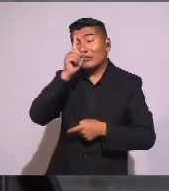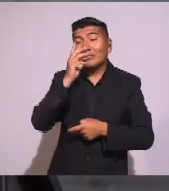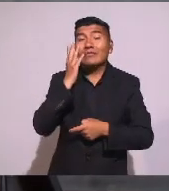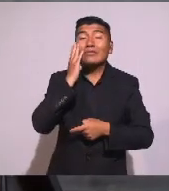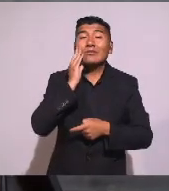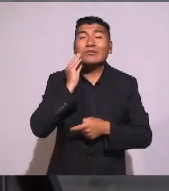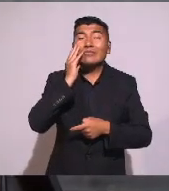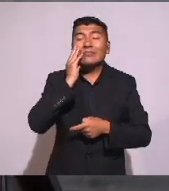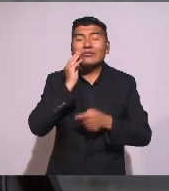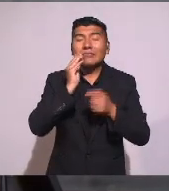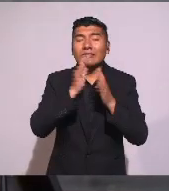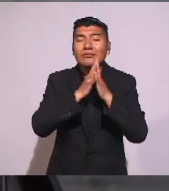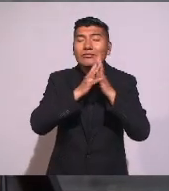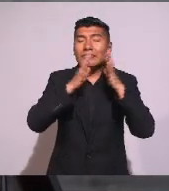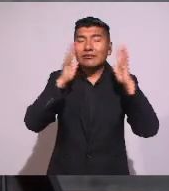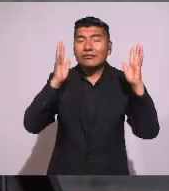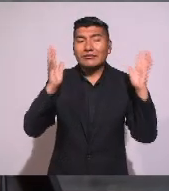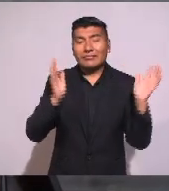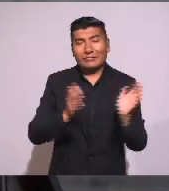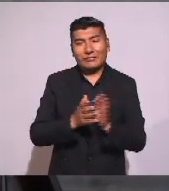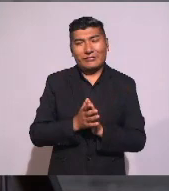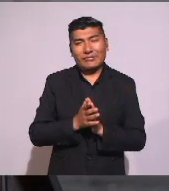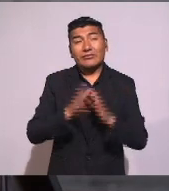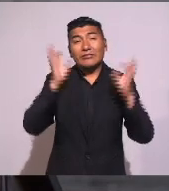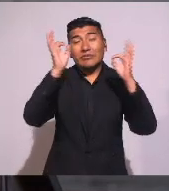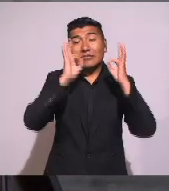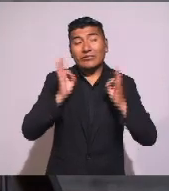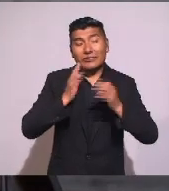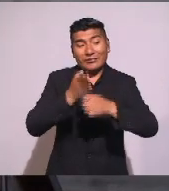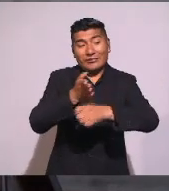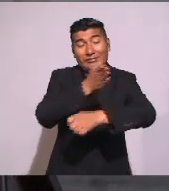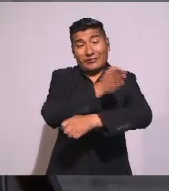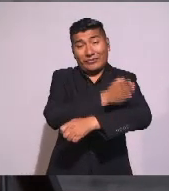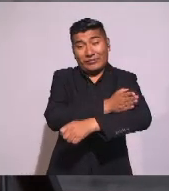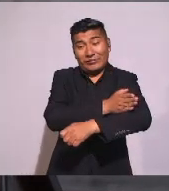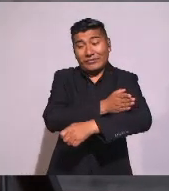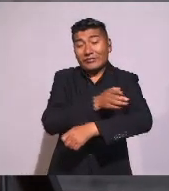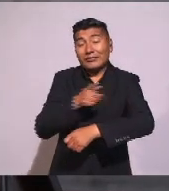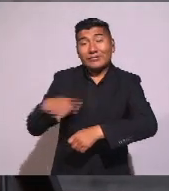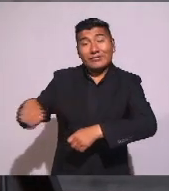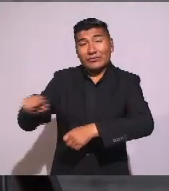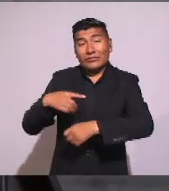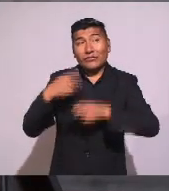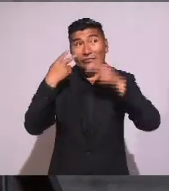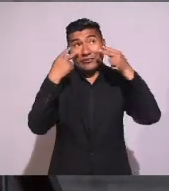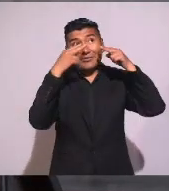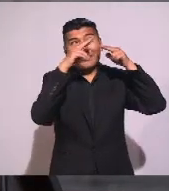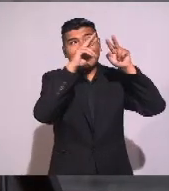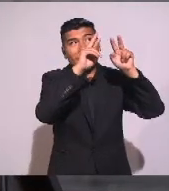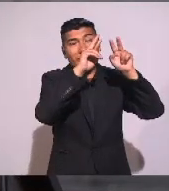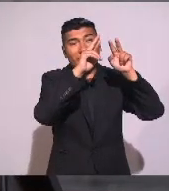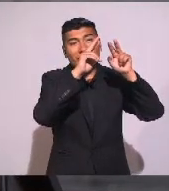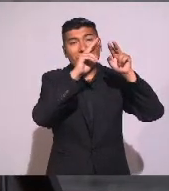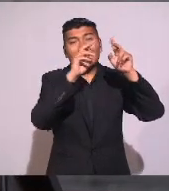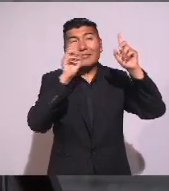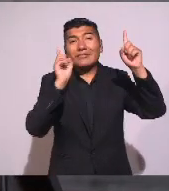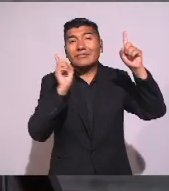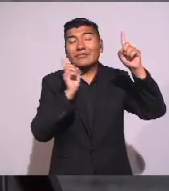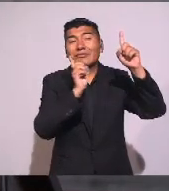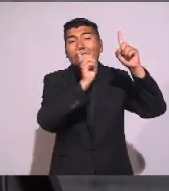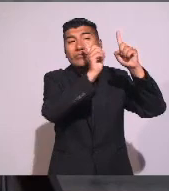única de manera anticipada les permite vivir la experiencia del encuentro